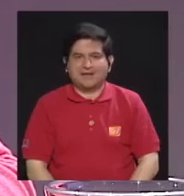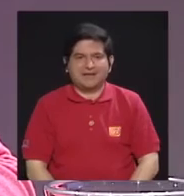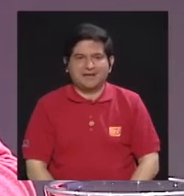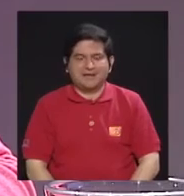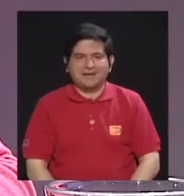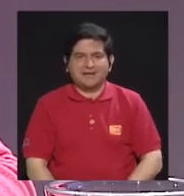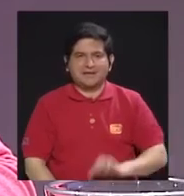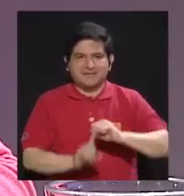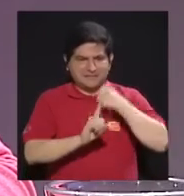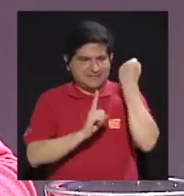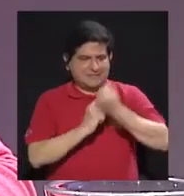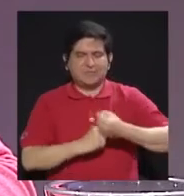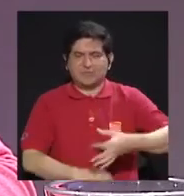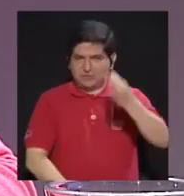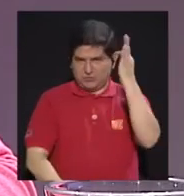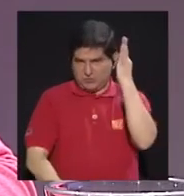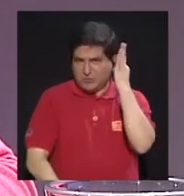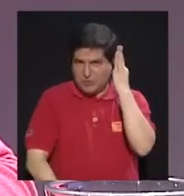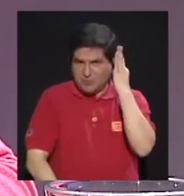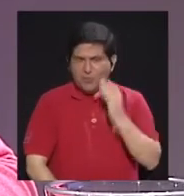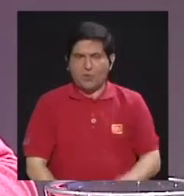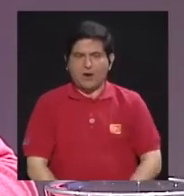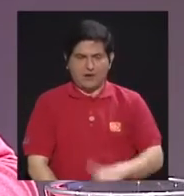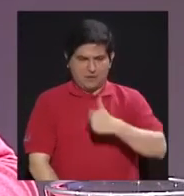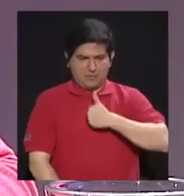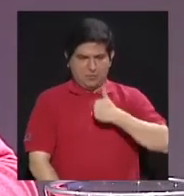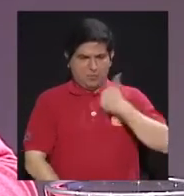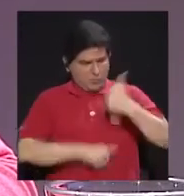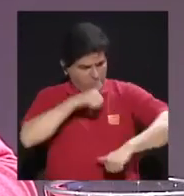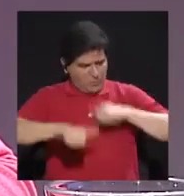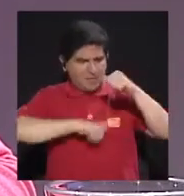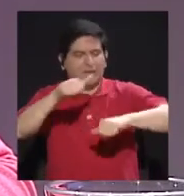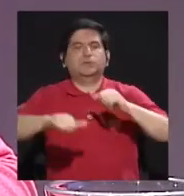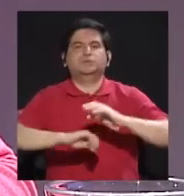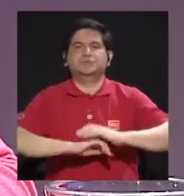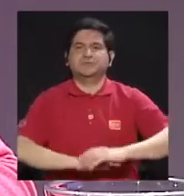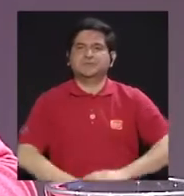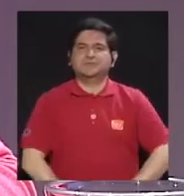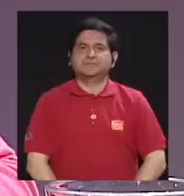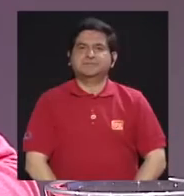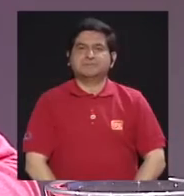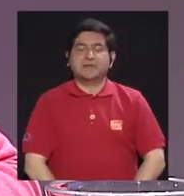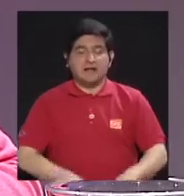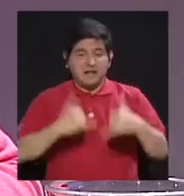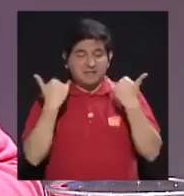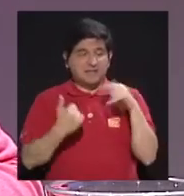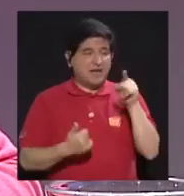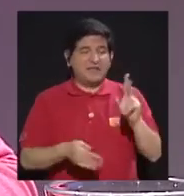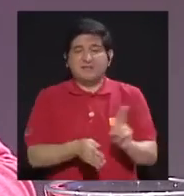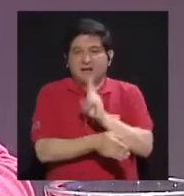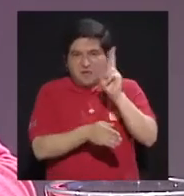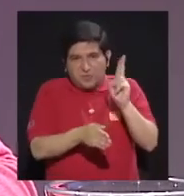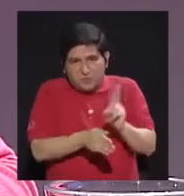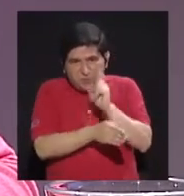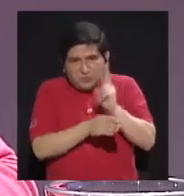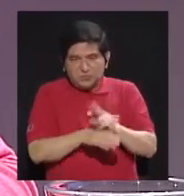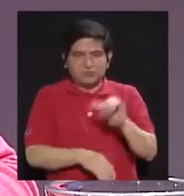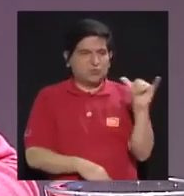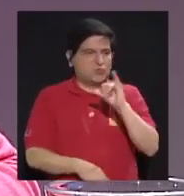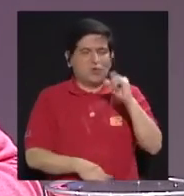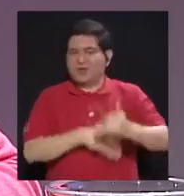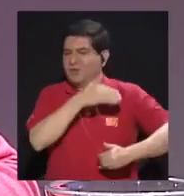una posición como mujer por sus méritos, sino que ella haya tenido que utilizar los